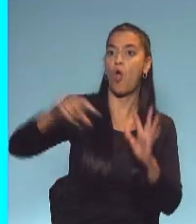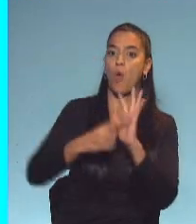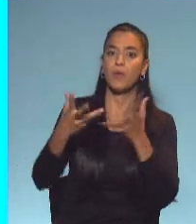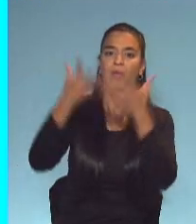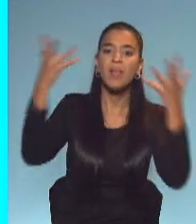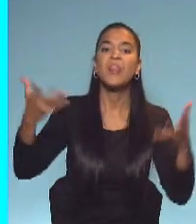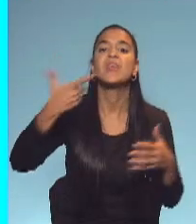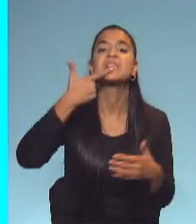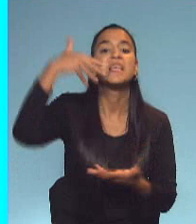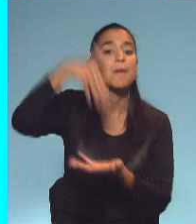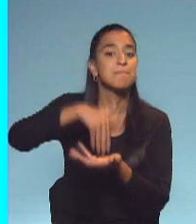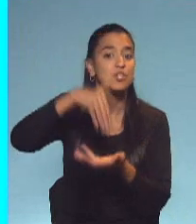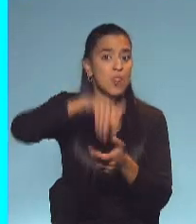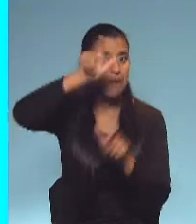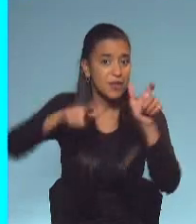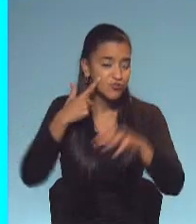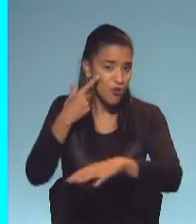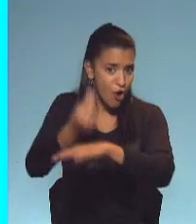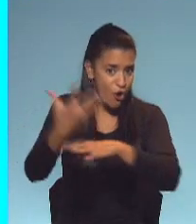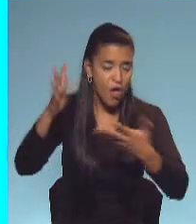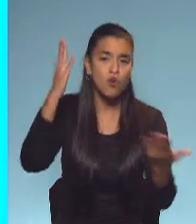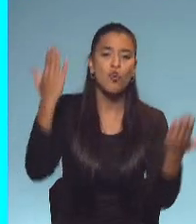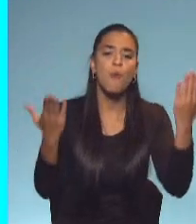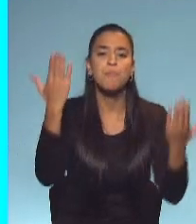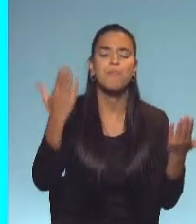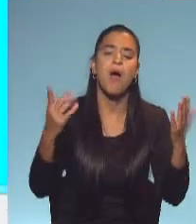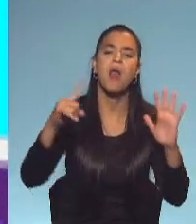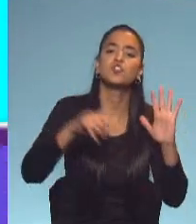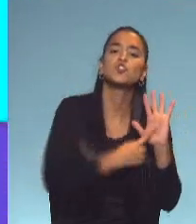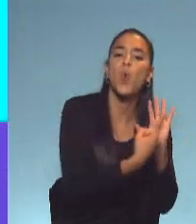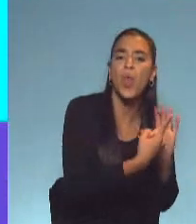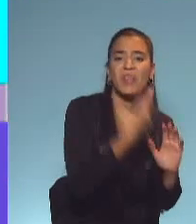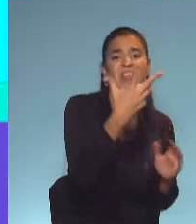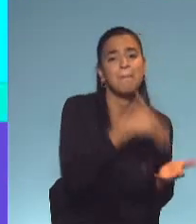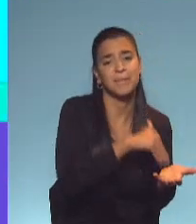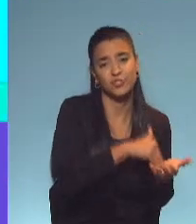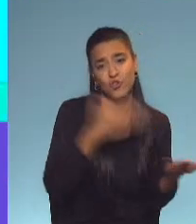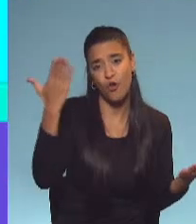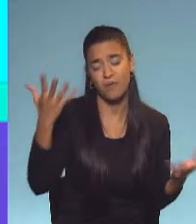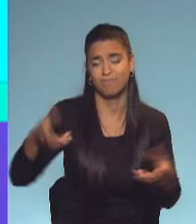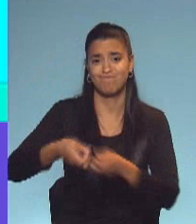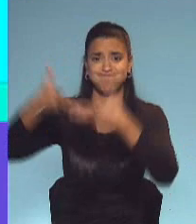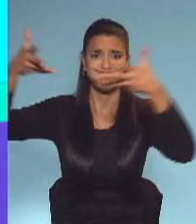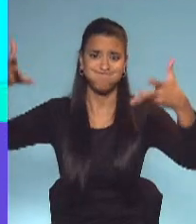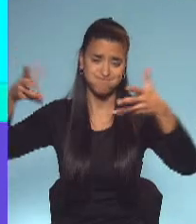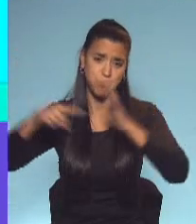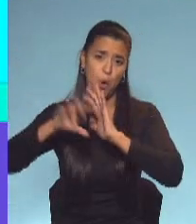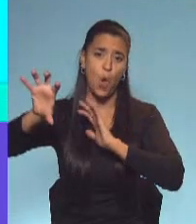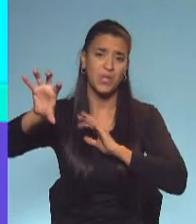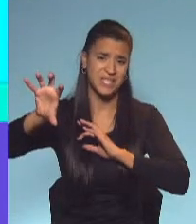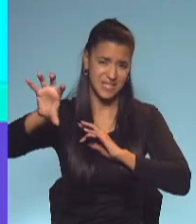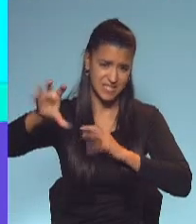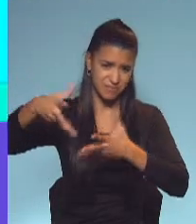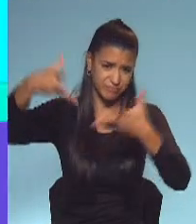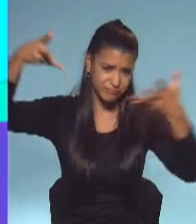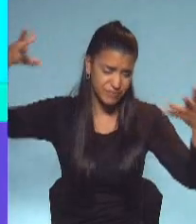son 17 millones de habitantes, se la suele comparar con la ciudad de Buenos Aires, 3 millones de habitantes, no se puede comparar tampoco